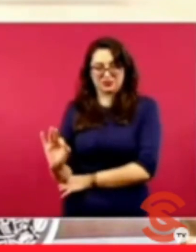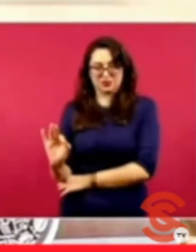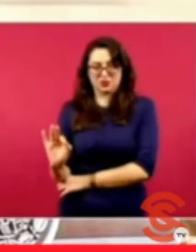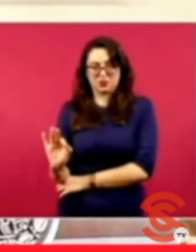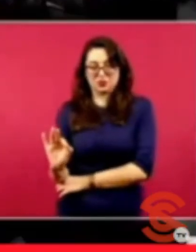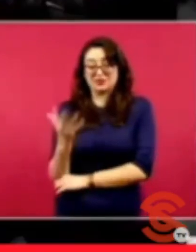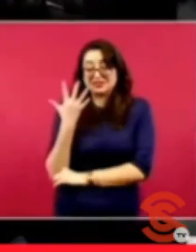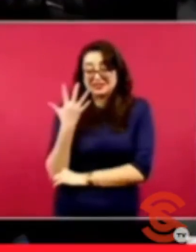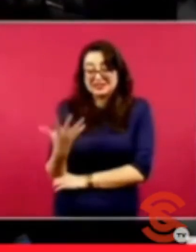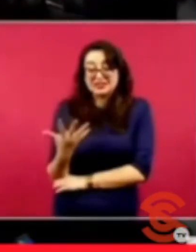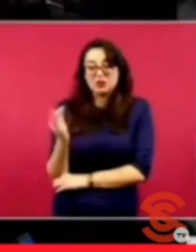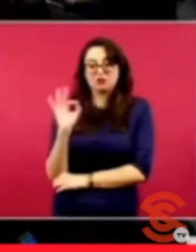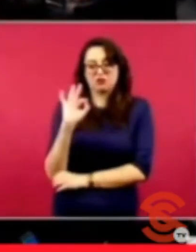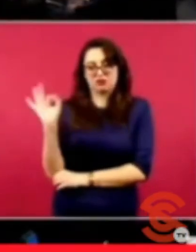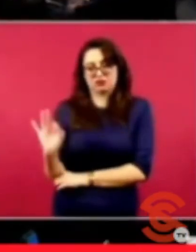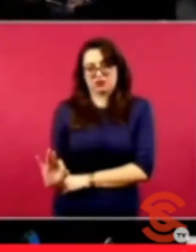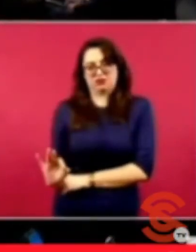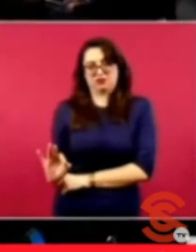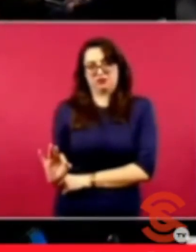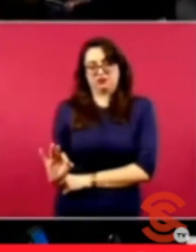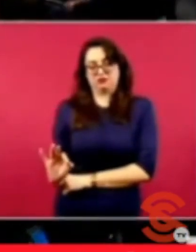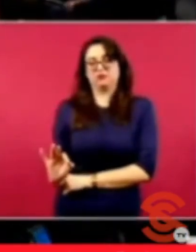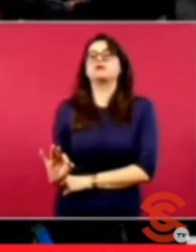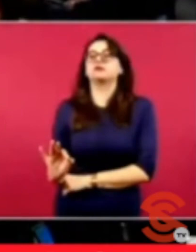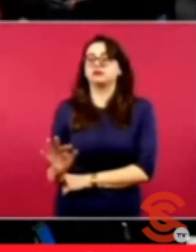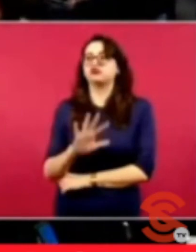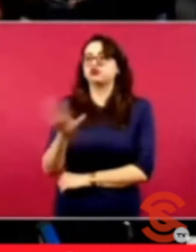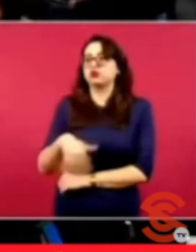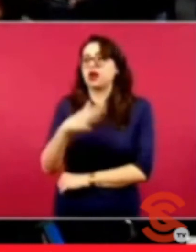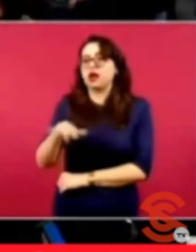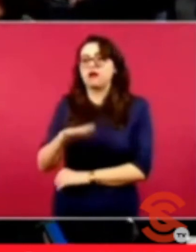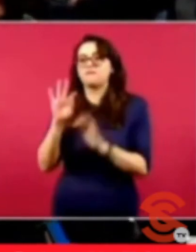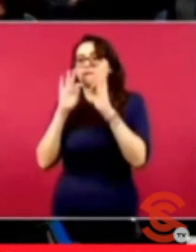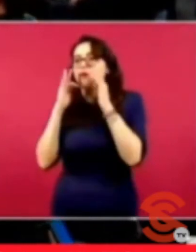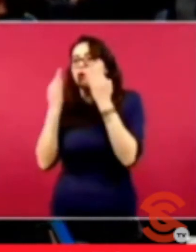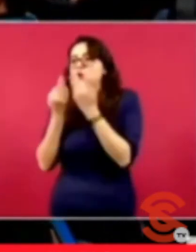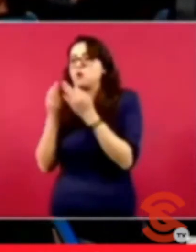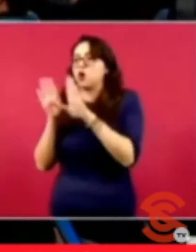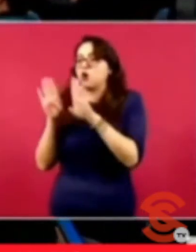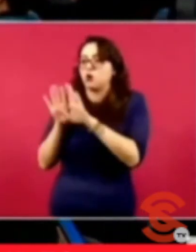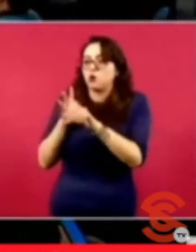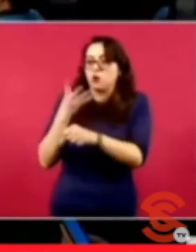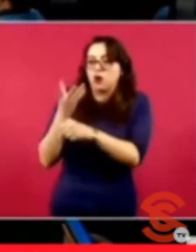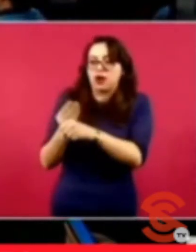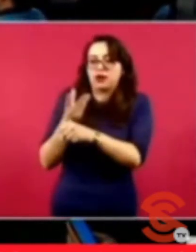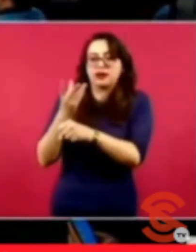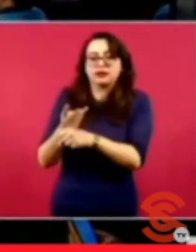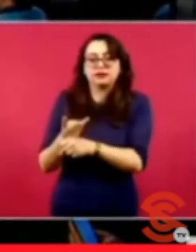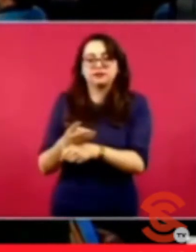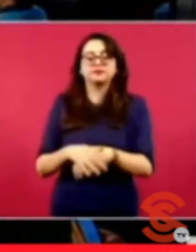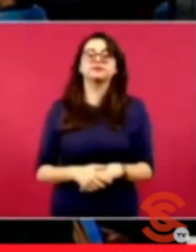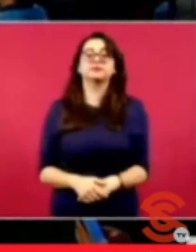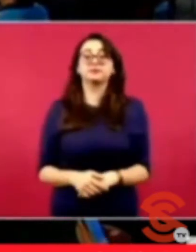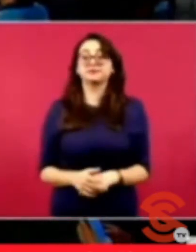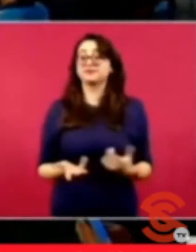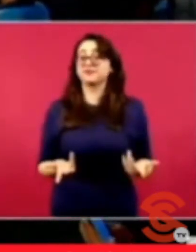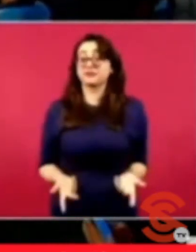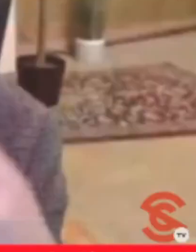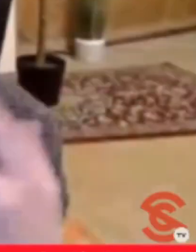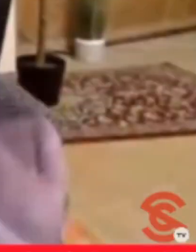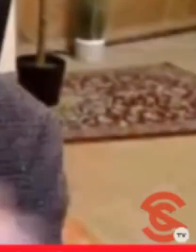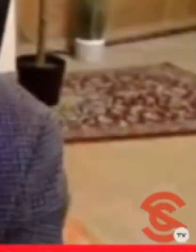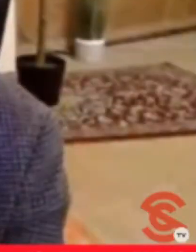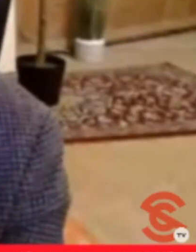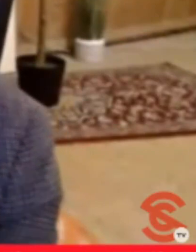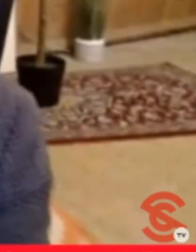año pasado, se resuelva en otro momento. Ahora, mucho se habla del 2018. Y mire, 2018